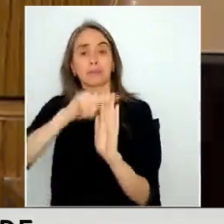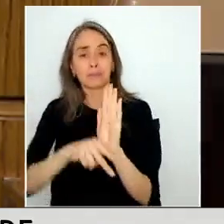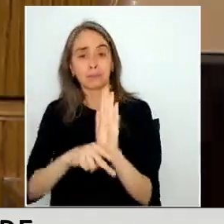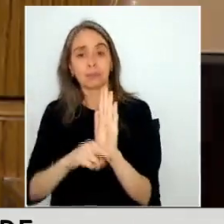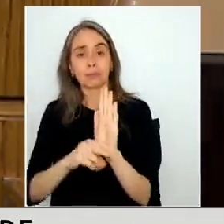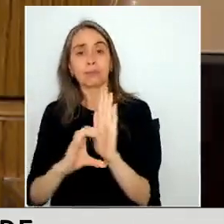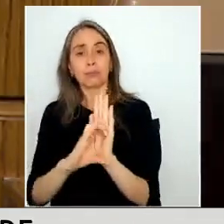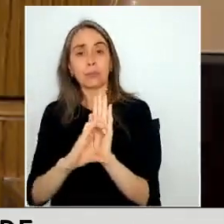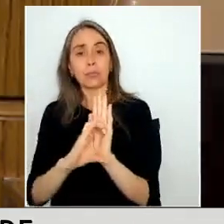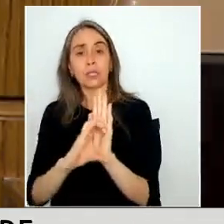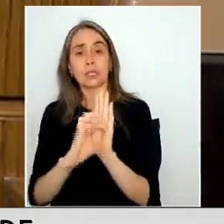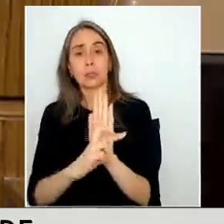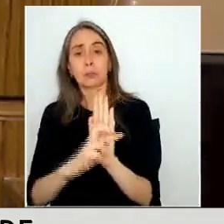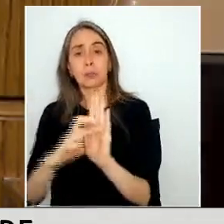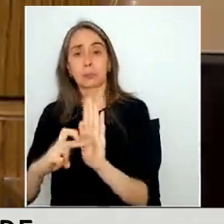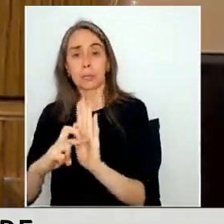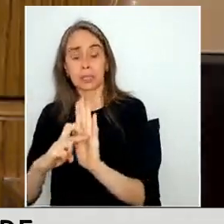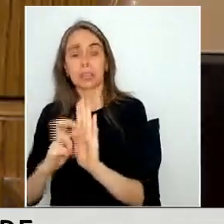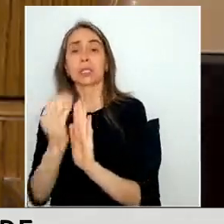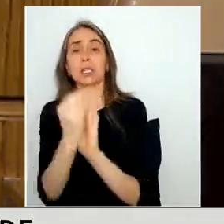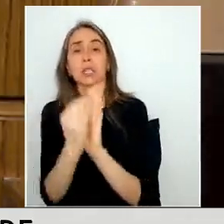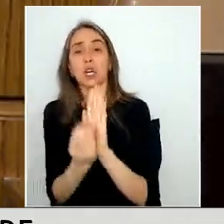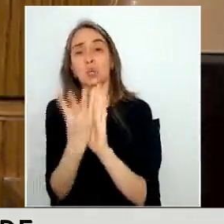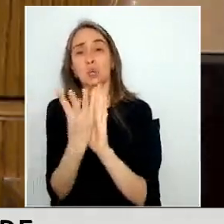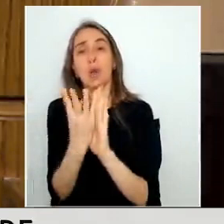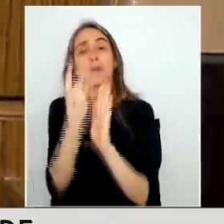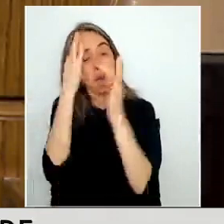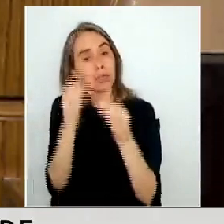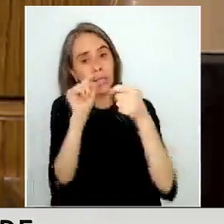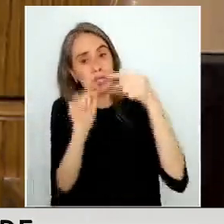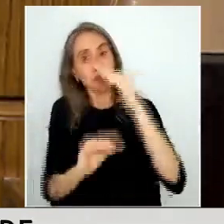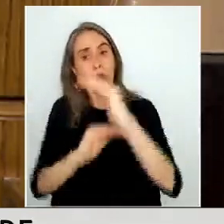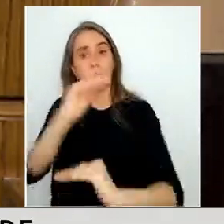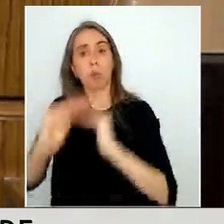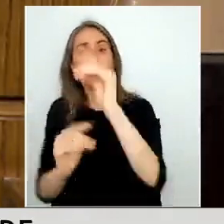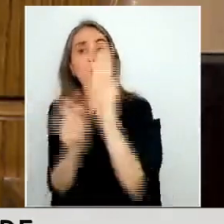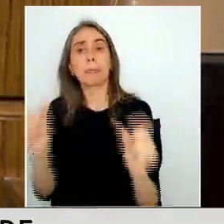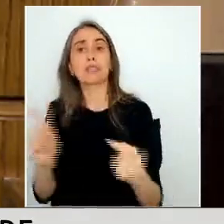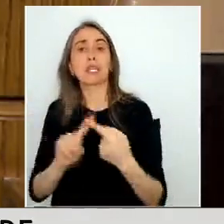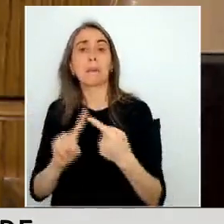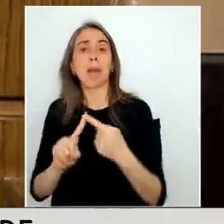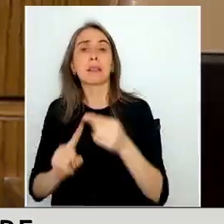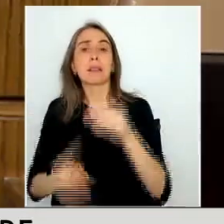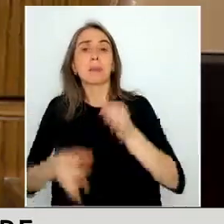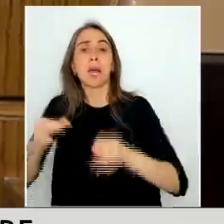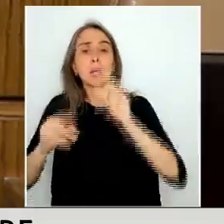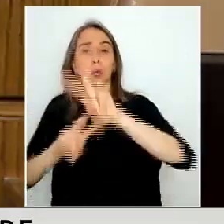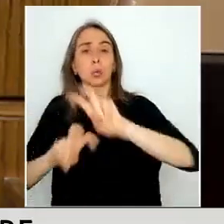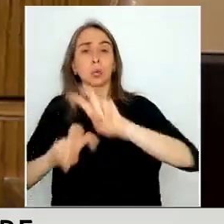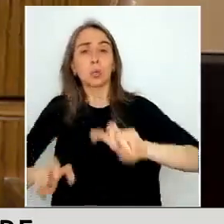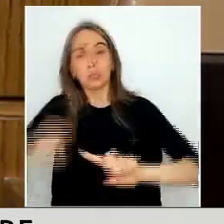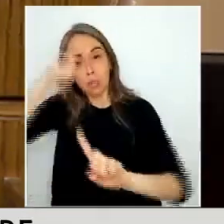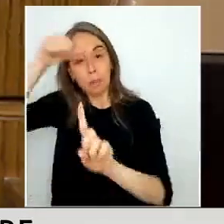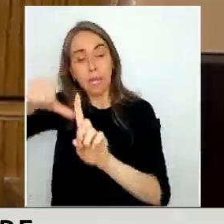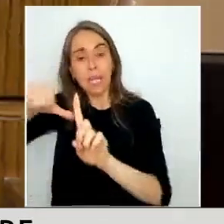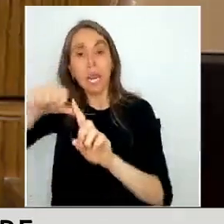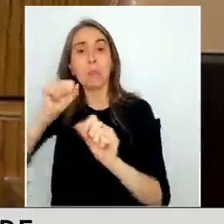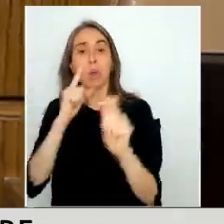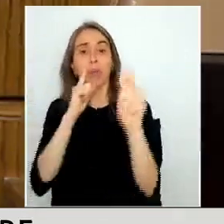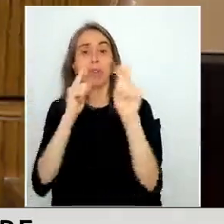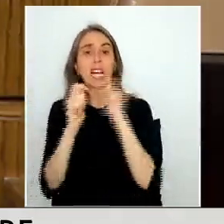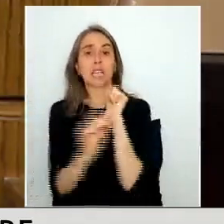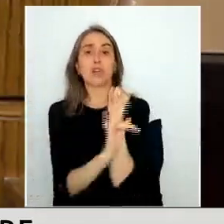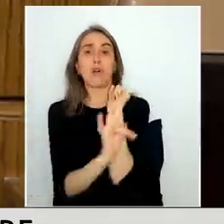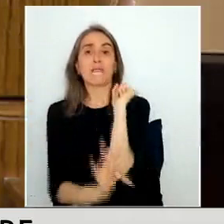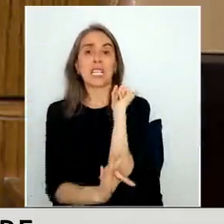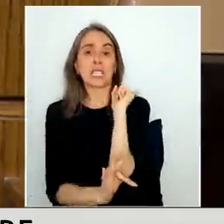penal para incorporar nuevas medidas de protección de las distintos intervenientes del proceso penal que están sometidos a riesgo a los fiscales por ejemplo abogados